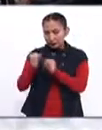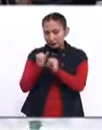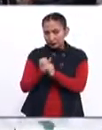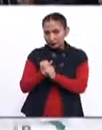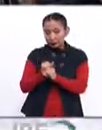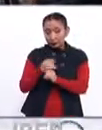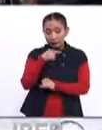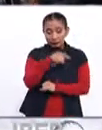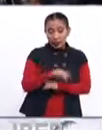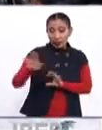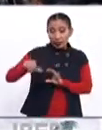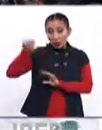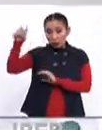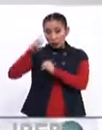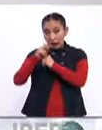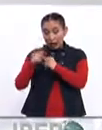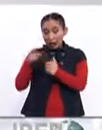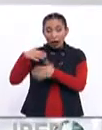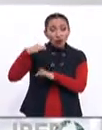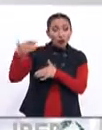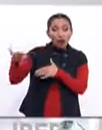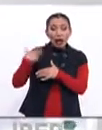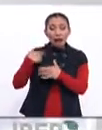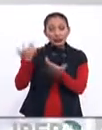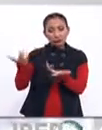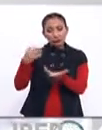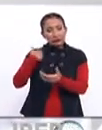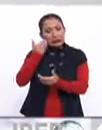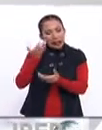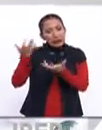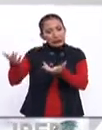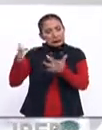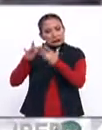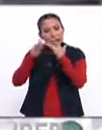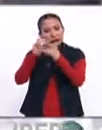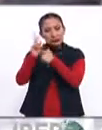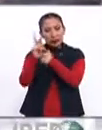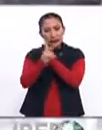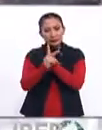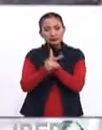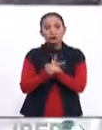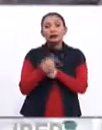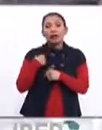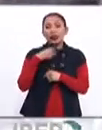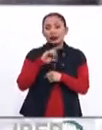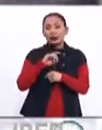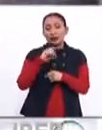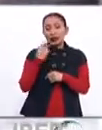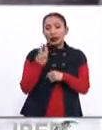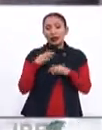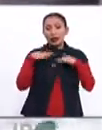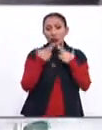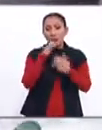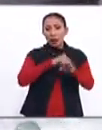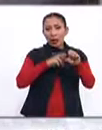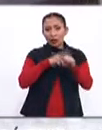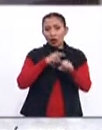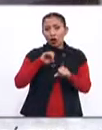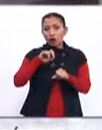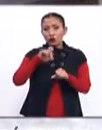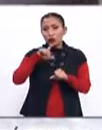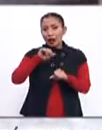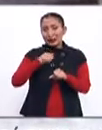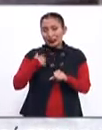externo, refrenda la vocación multilateralista de nuestro país. Durante la 30ª reunión de embajadores y